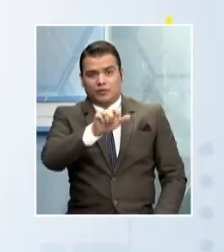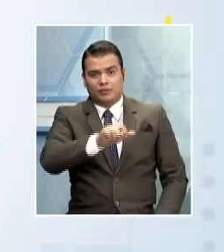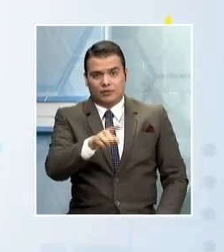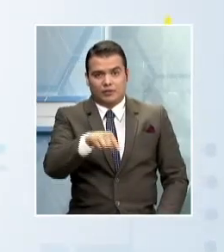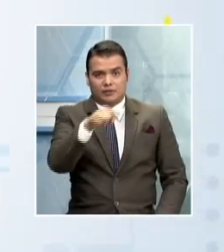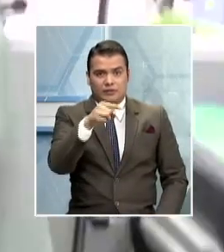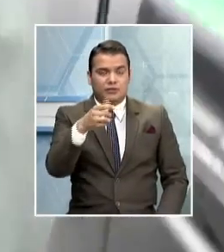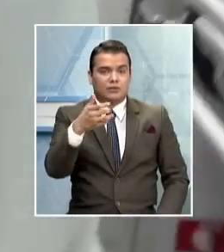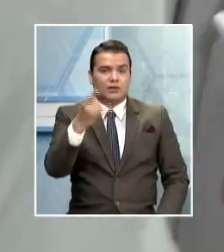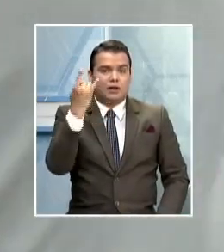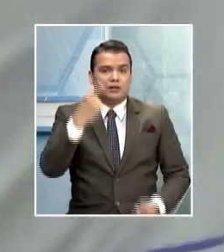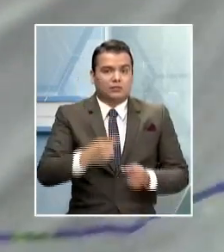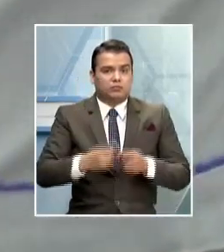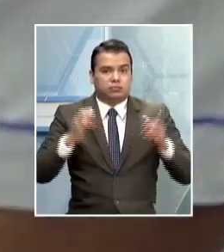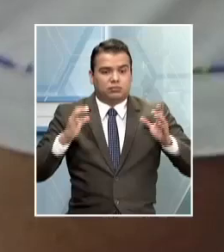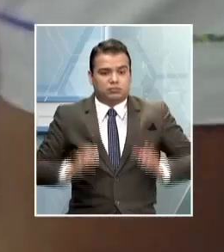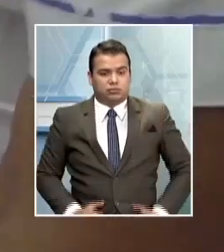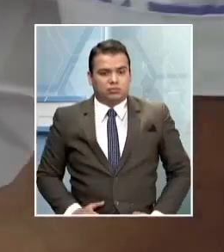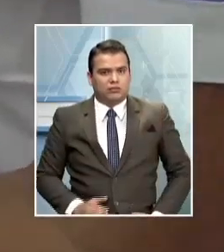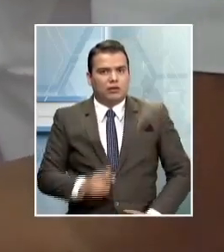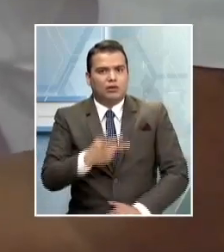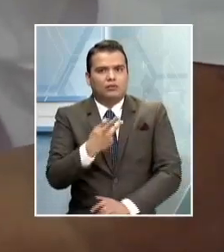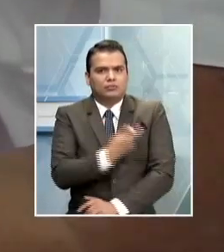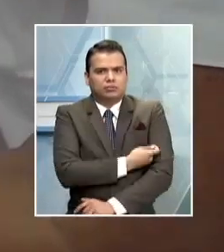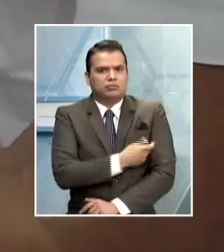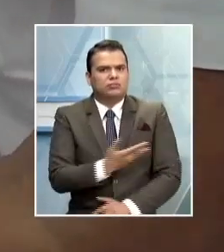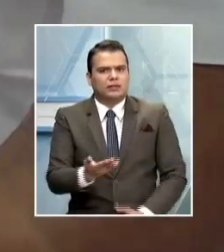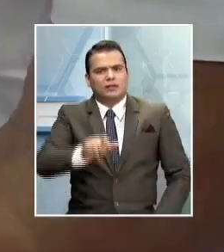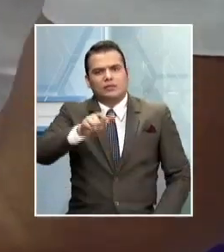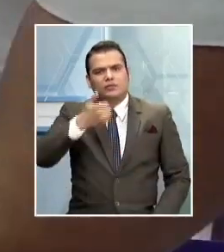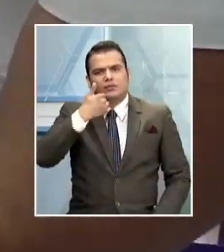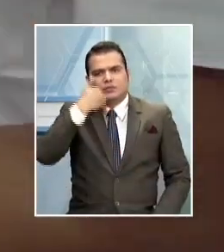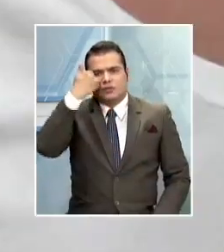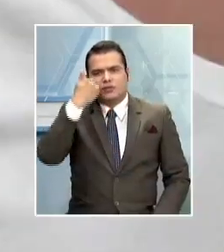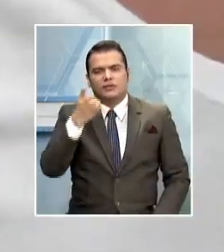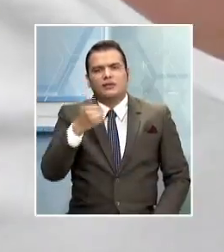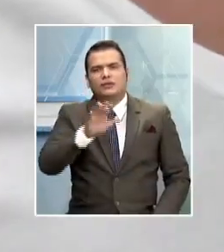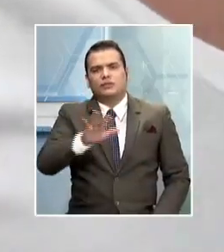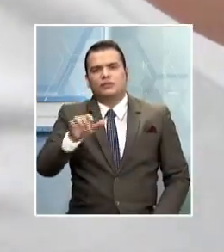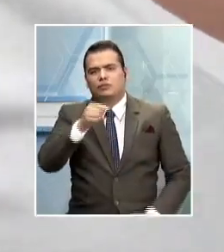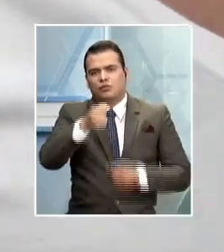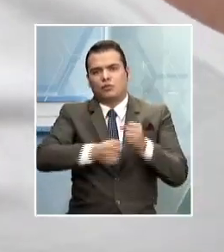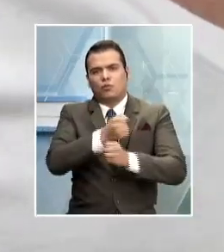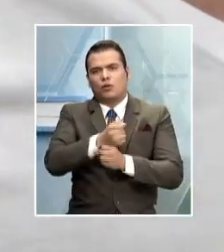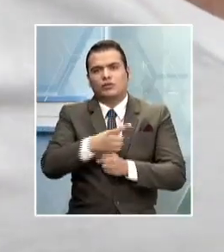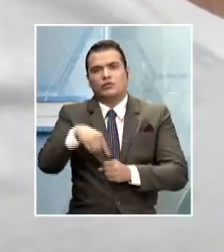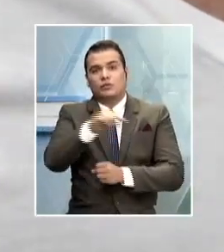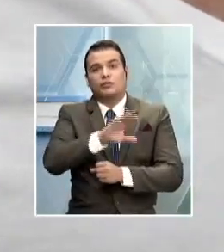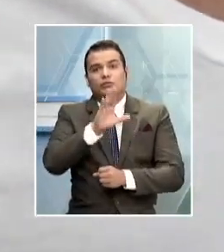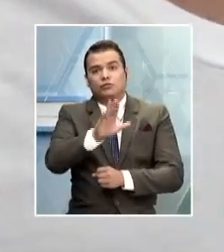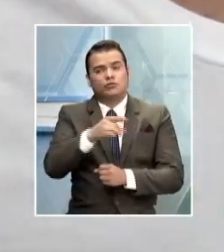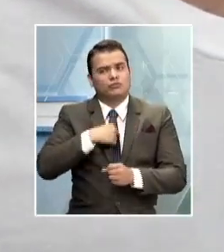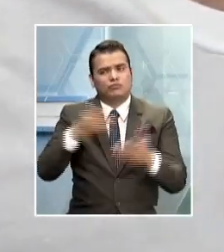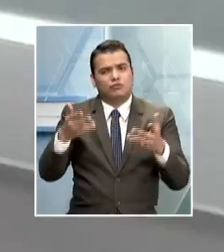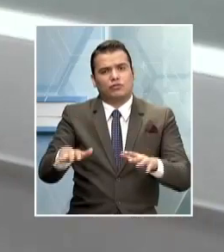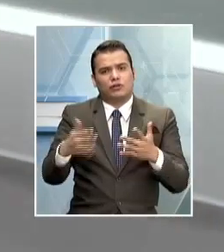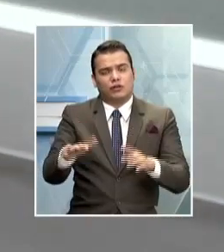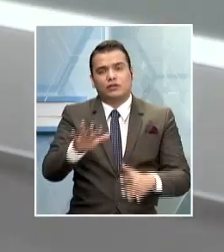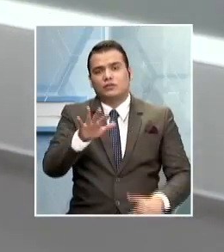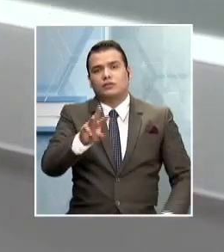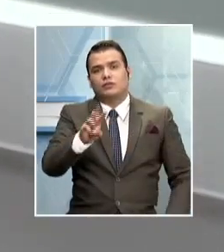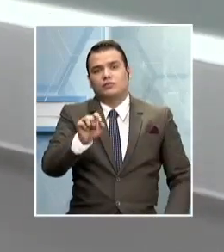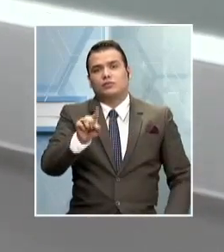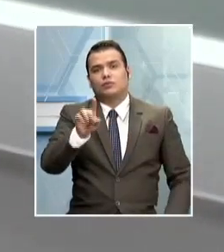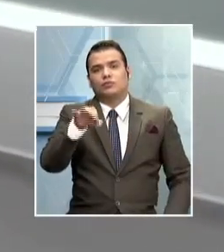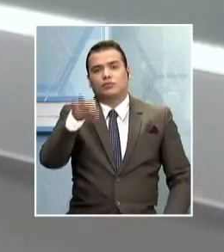tiene de sufrir complicaciones por la enfermedad, es decir, los mayores de 55 años, es el que menos interesado está en vacunarse, con un